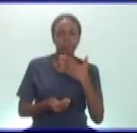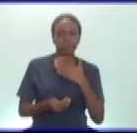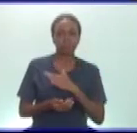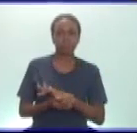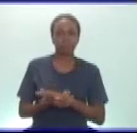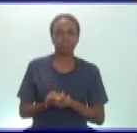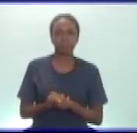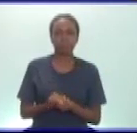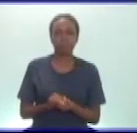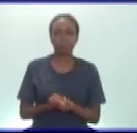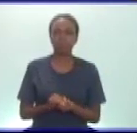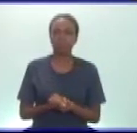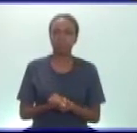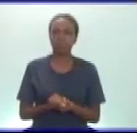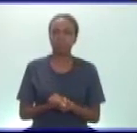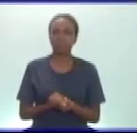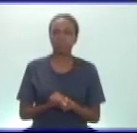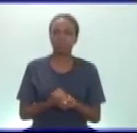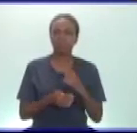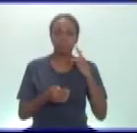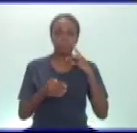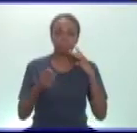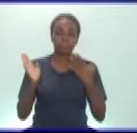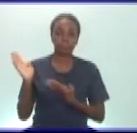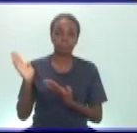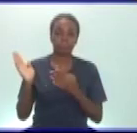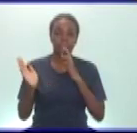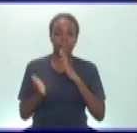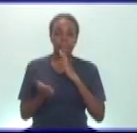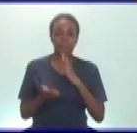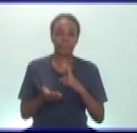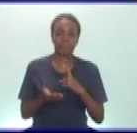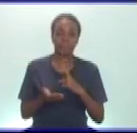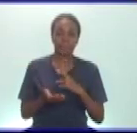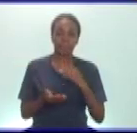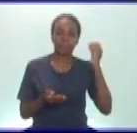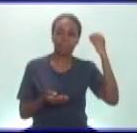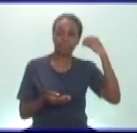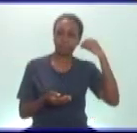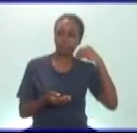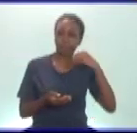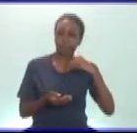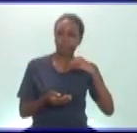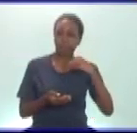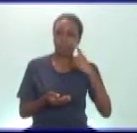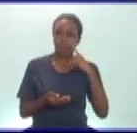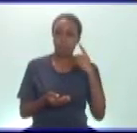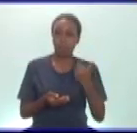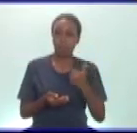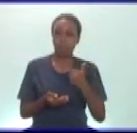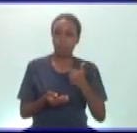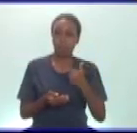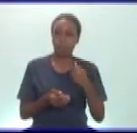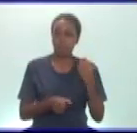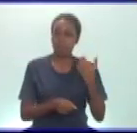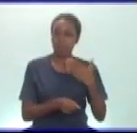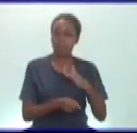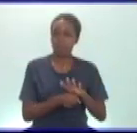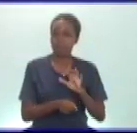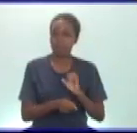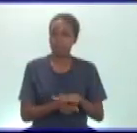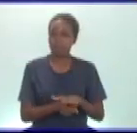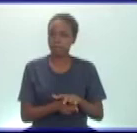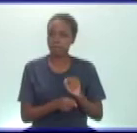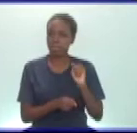oración. El sujeto es el gran poeta griego. Fíjense que está al inicio, no hay ningún